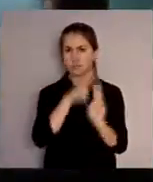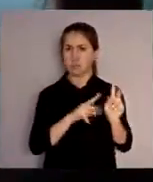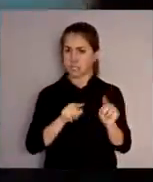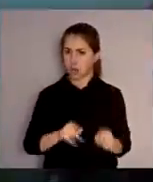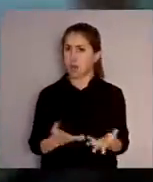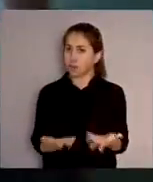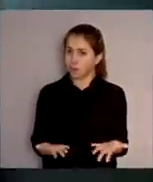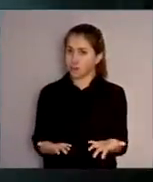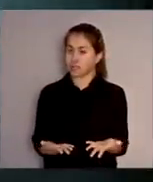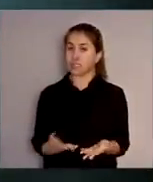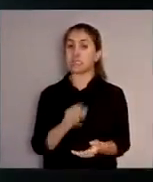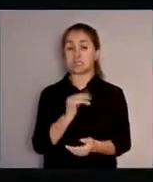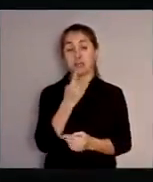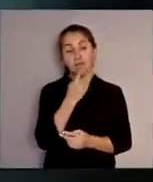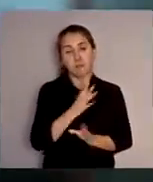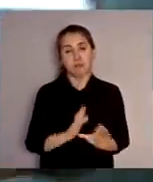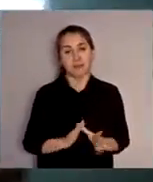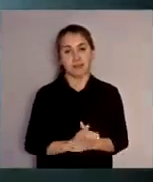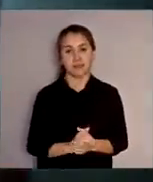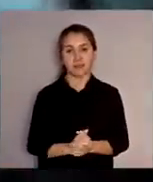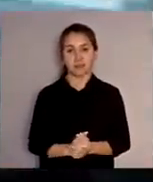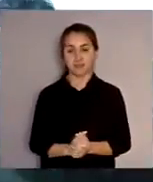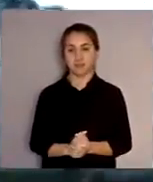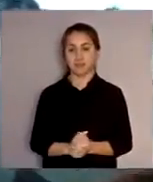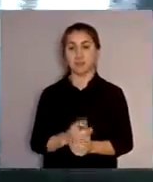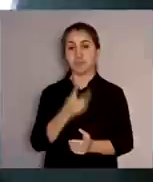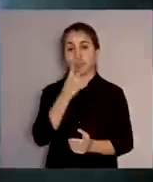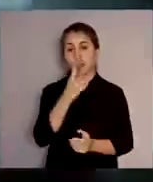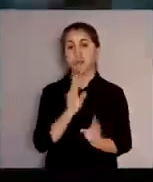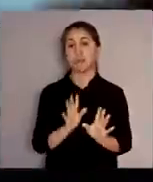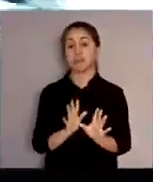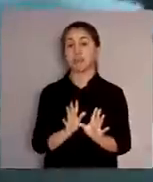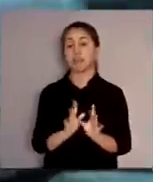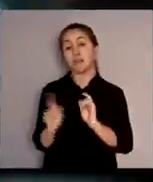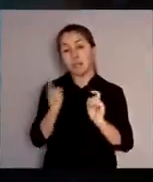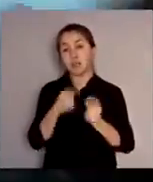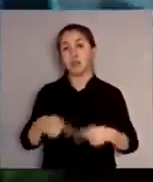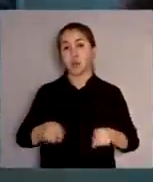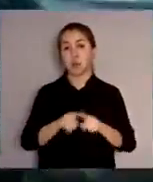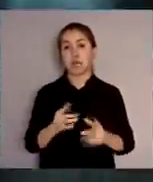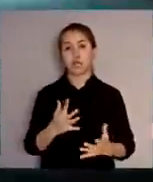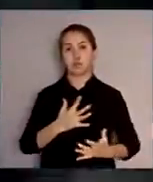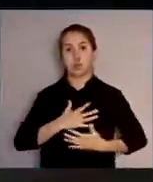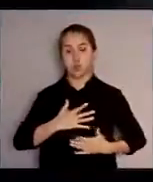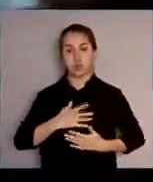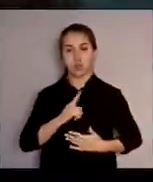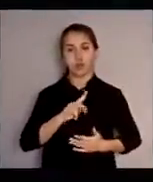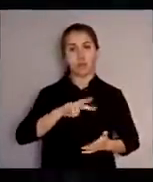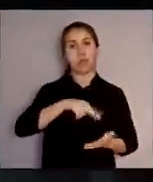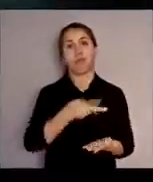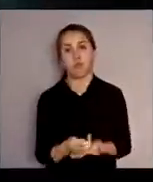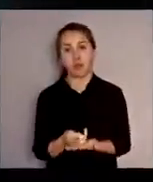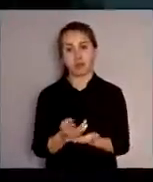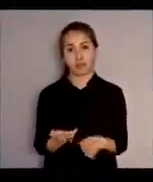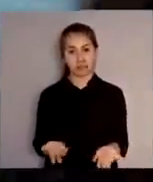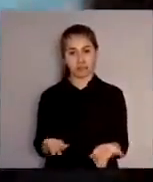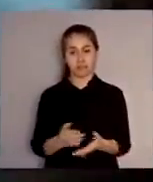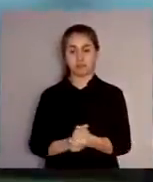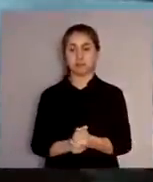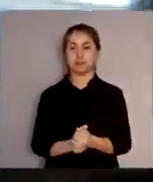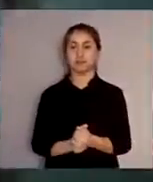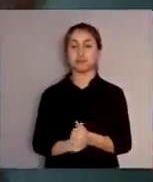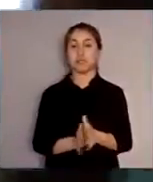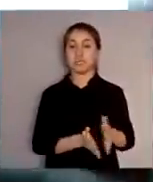a hacer ahora entonces? Sí, aquí vamos a meterle color para que salga por arriba. Ya, ay, qué susto. ¿No nos vamos a dar vuelta así?